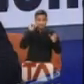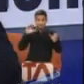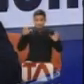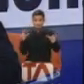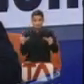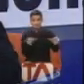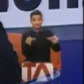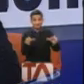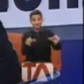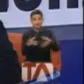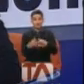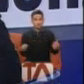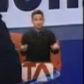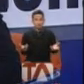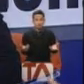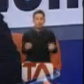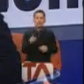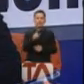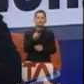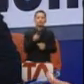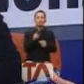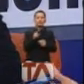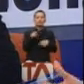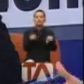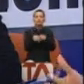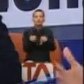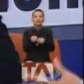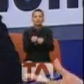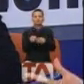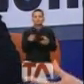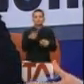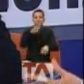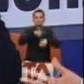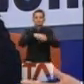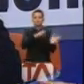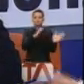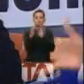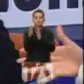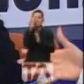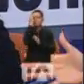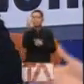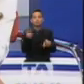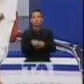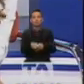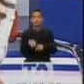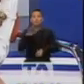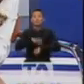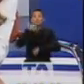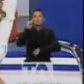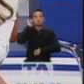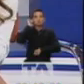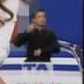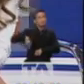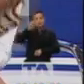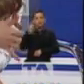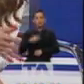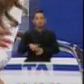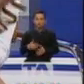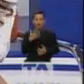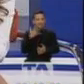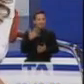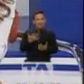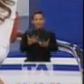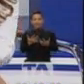la solución permanente, de hecho son una solución parche. A mí me parece que es todo lo contrario, porque estamos diciendo son las culpables, vayan por otro lado para que no nos